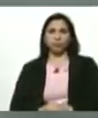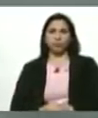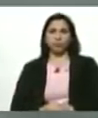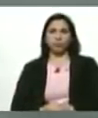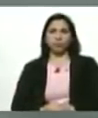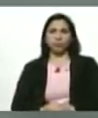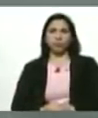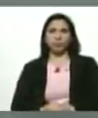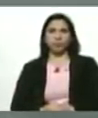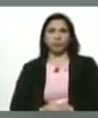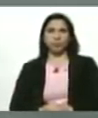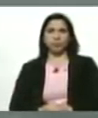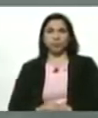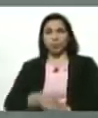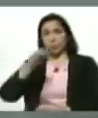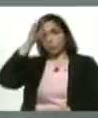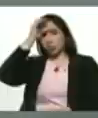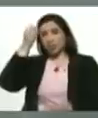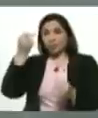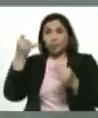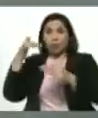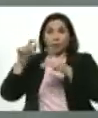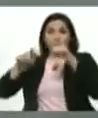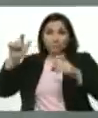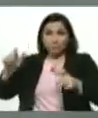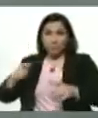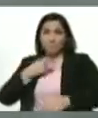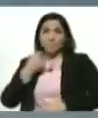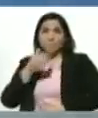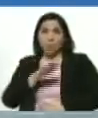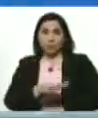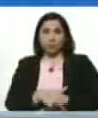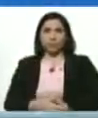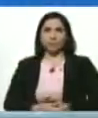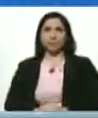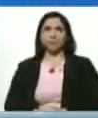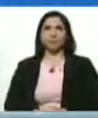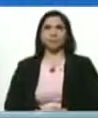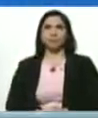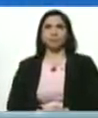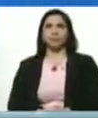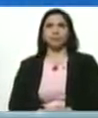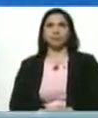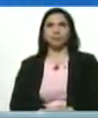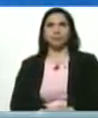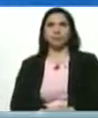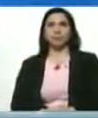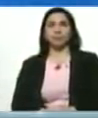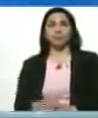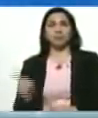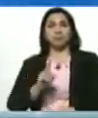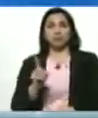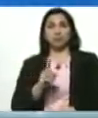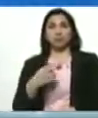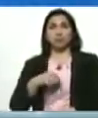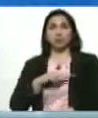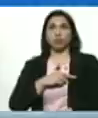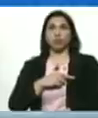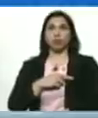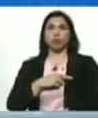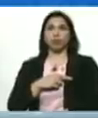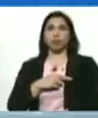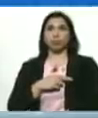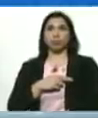de no sé cuántas centenas de muertes de fallecido si no hubiéramos nosotros actuado a